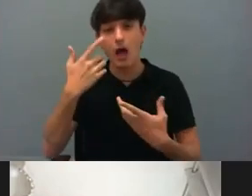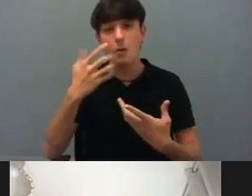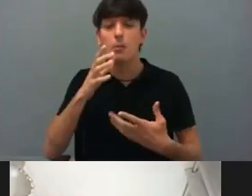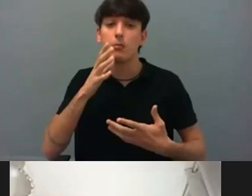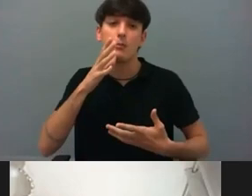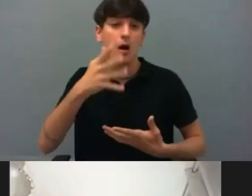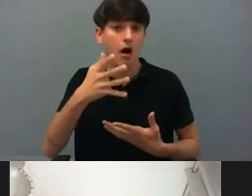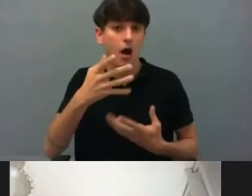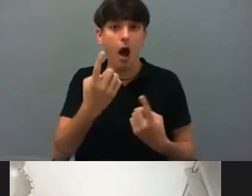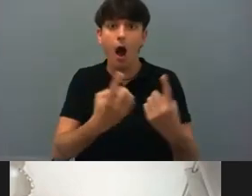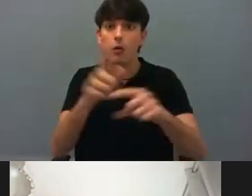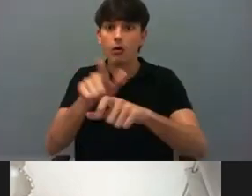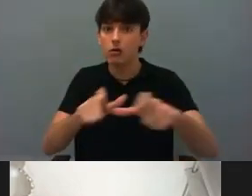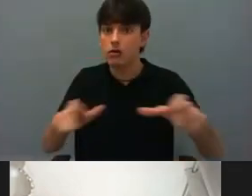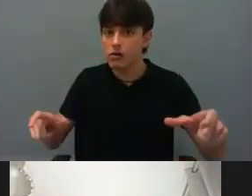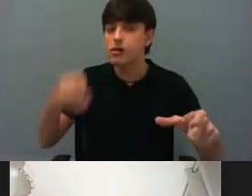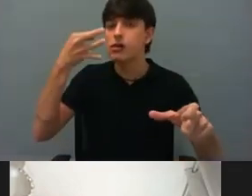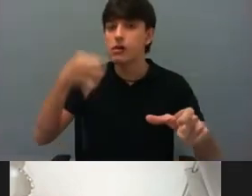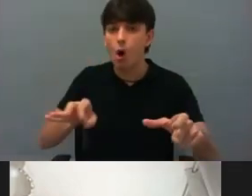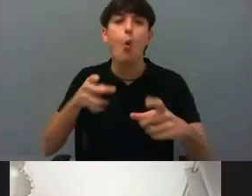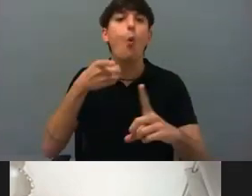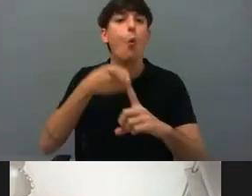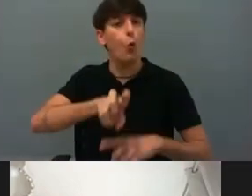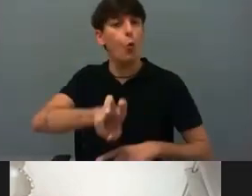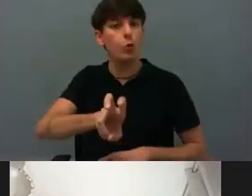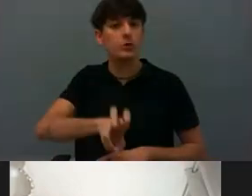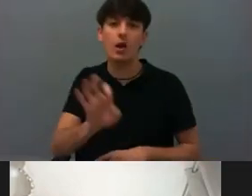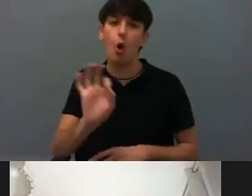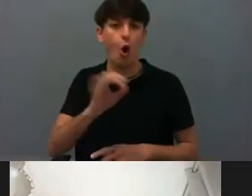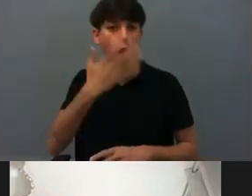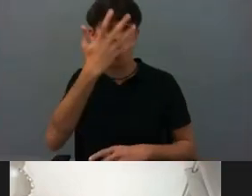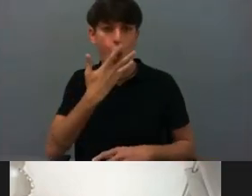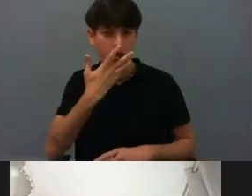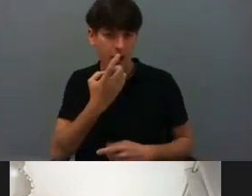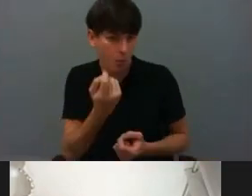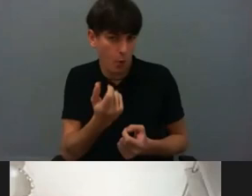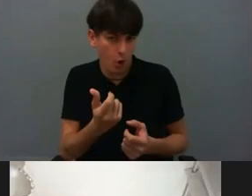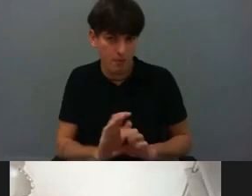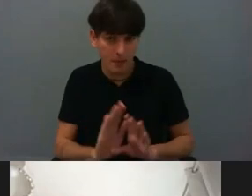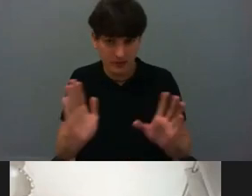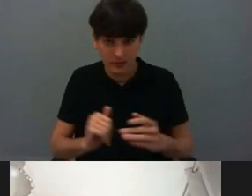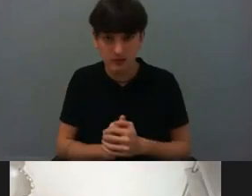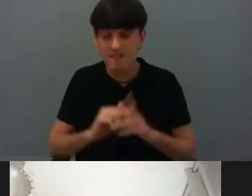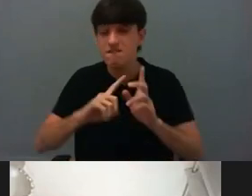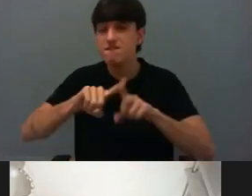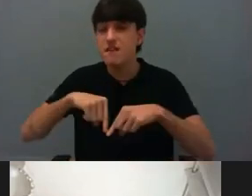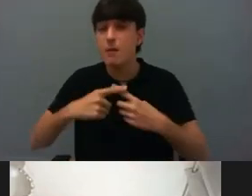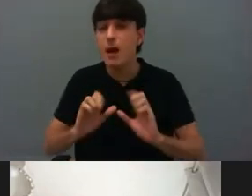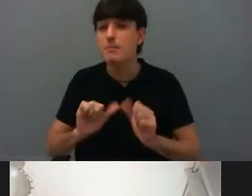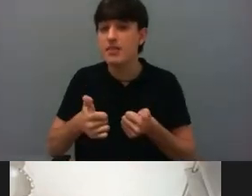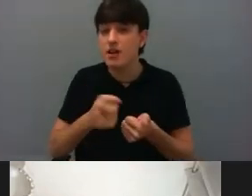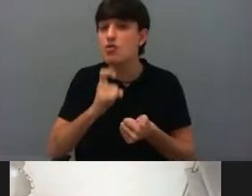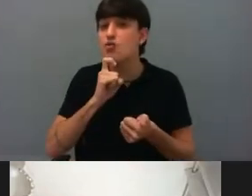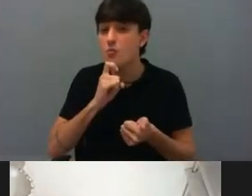o simplemente por conocernos un poco. La historia de nuestra familia comienza con nuestro casamiento en diciembre